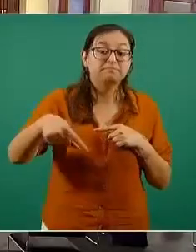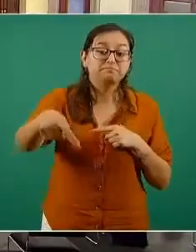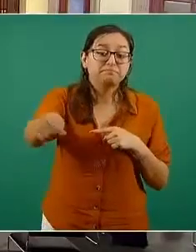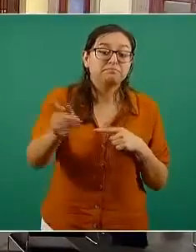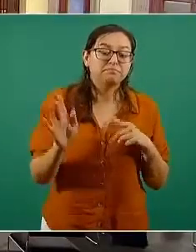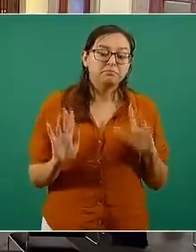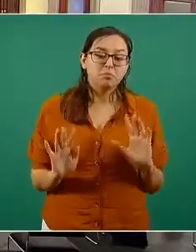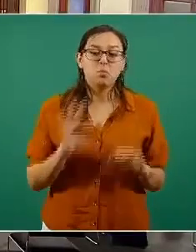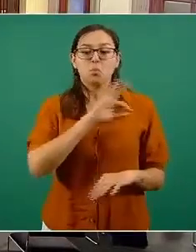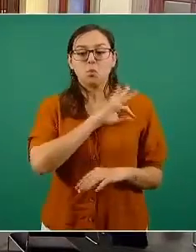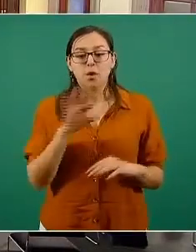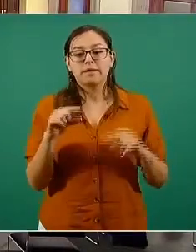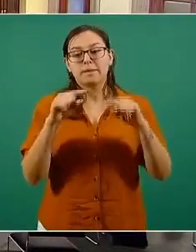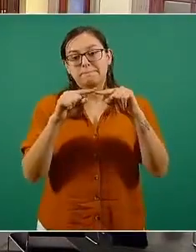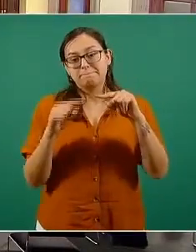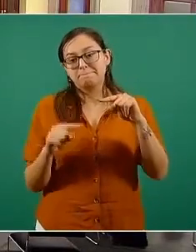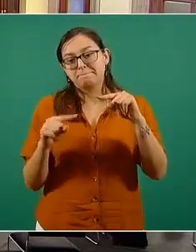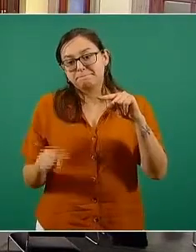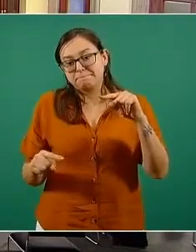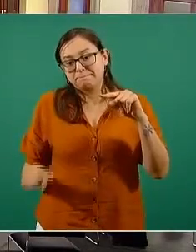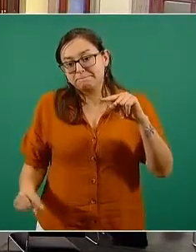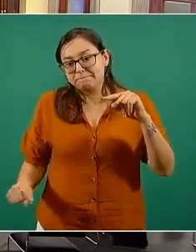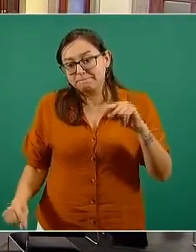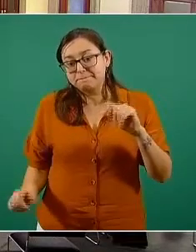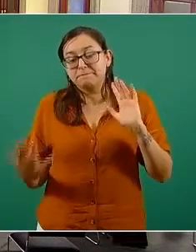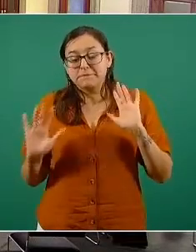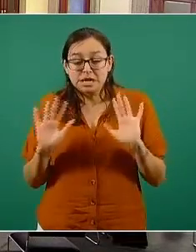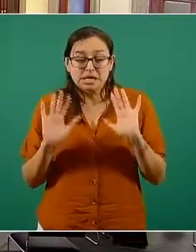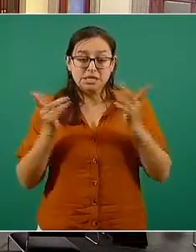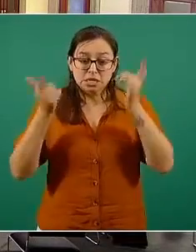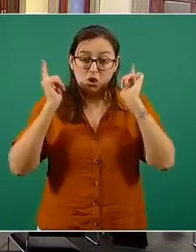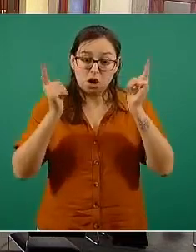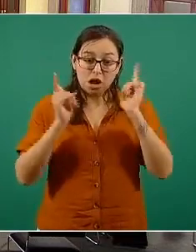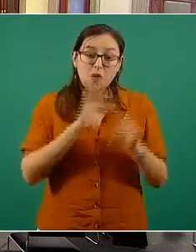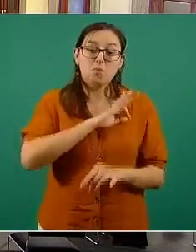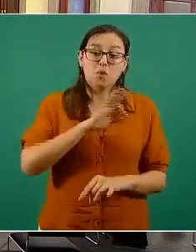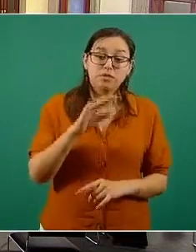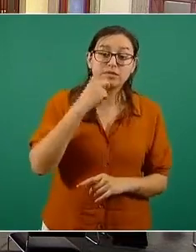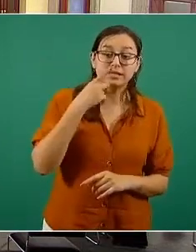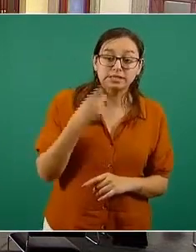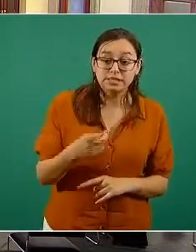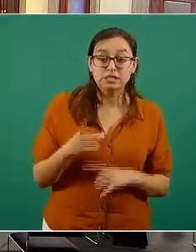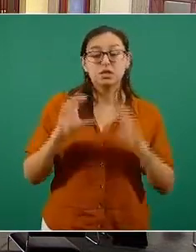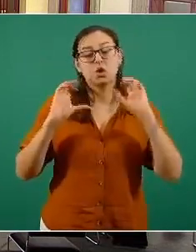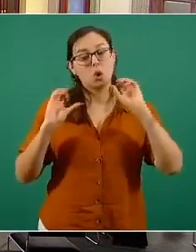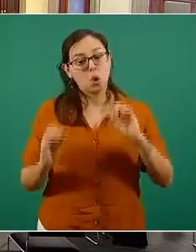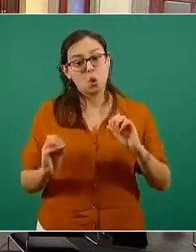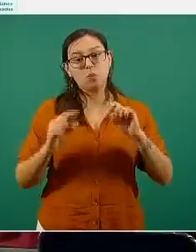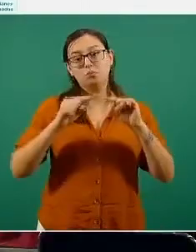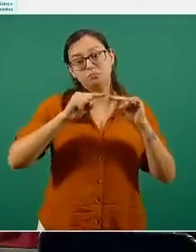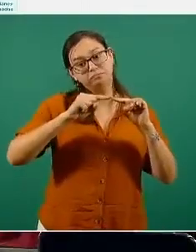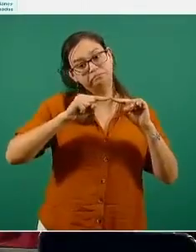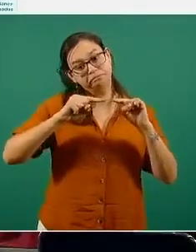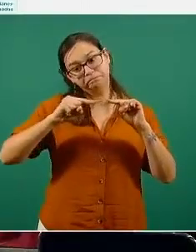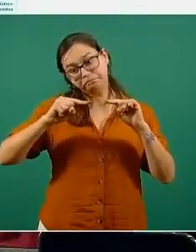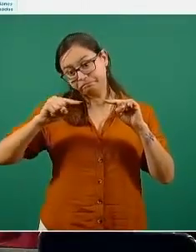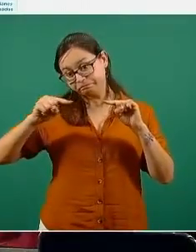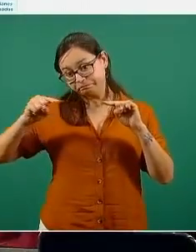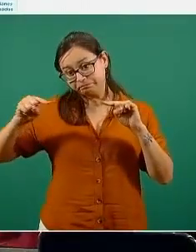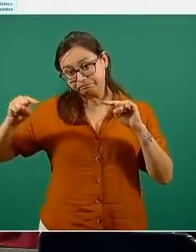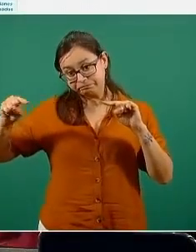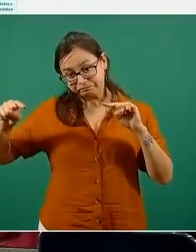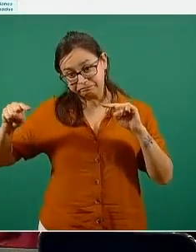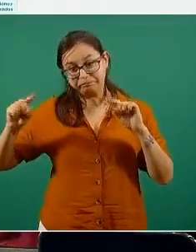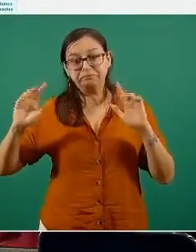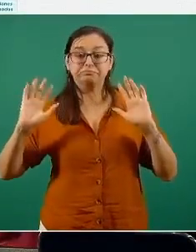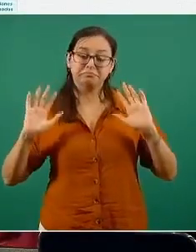podemos decir si es una tendencia cada vez más constante hacia el descenso o se detiene también en una meseta